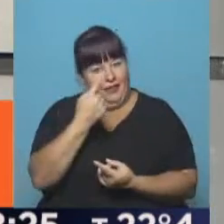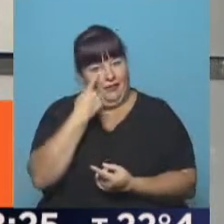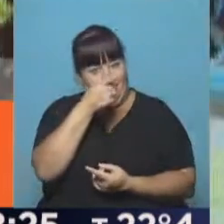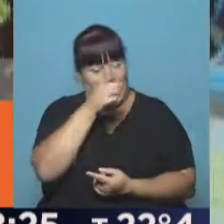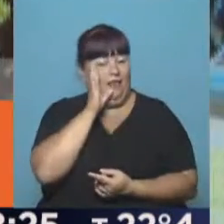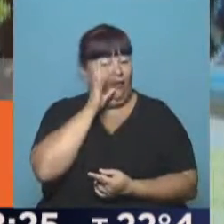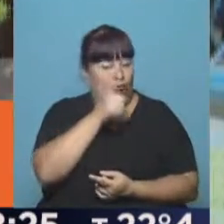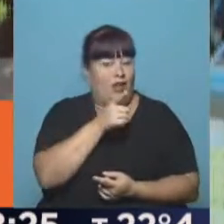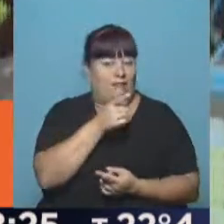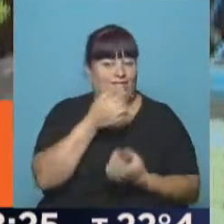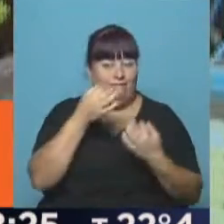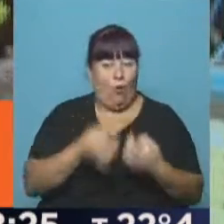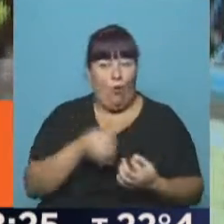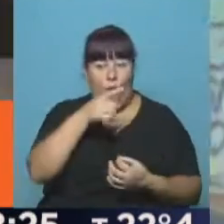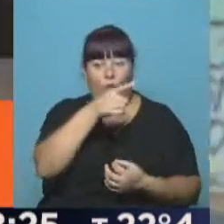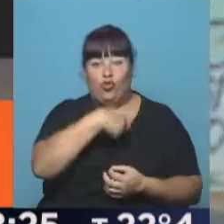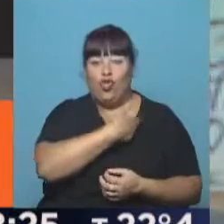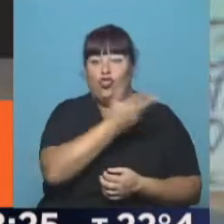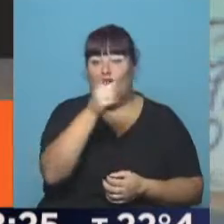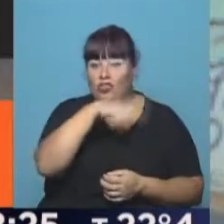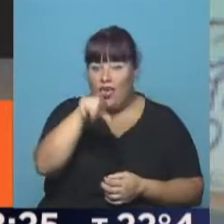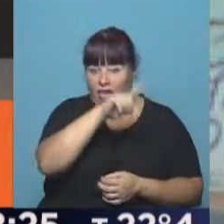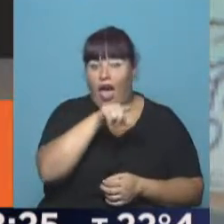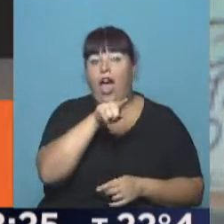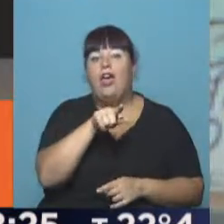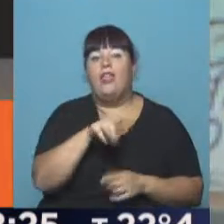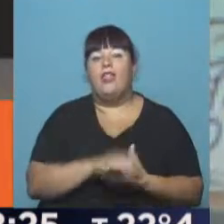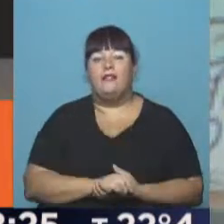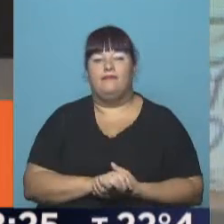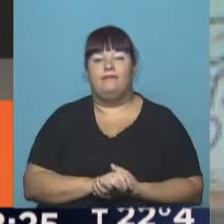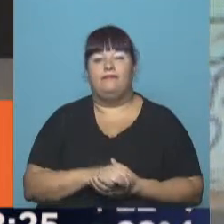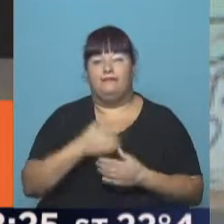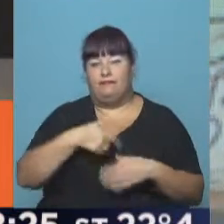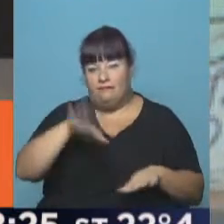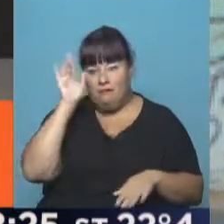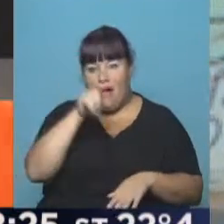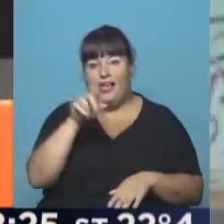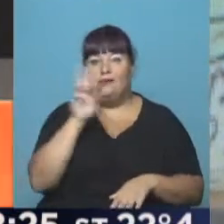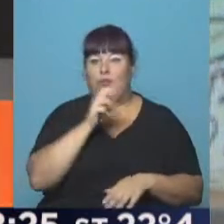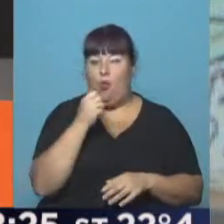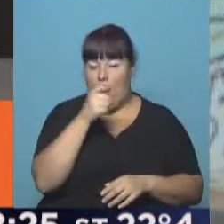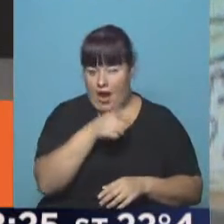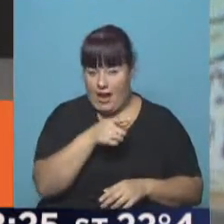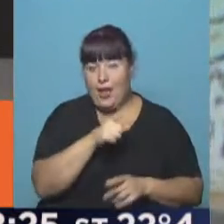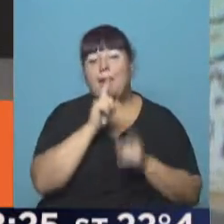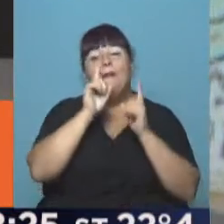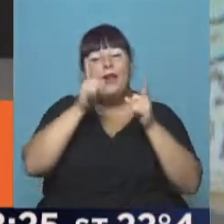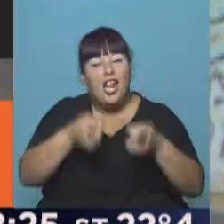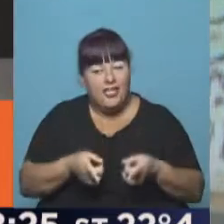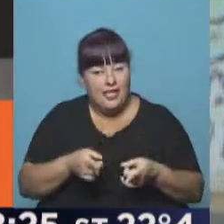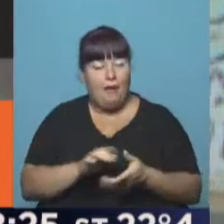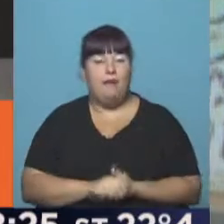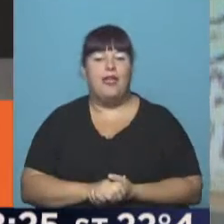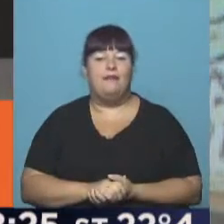observar que justamente en esa sociedad abrió el cauce ancho el feminismo, pero al mismo